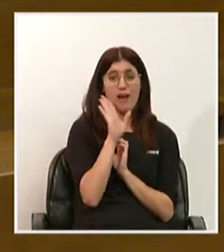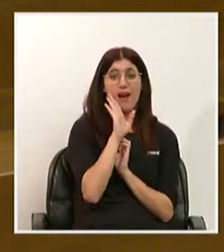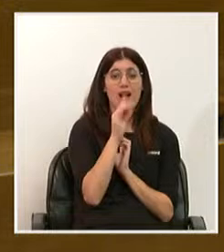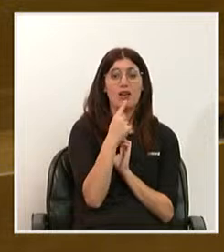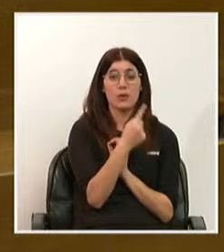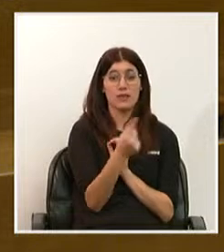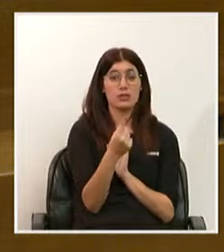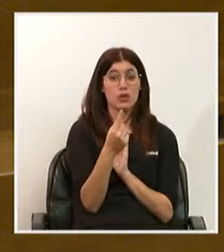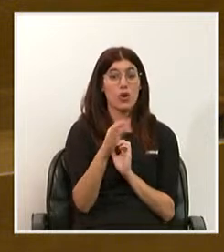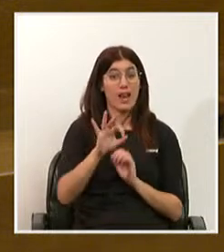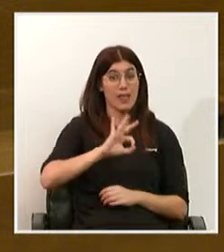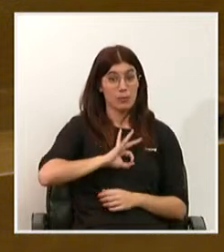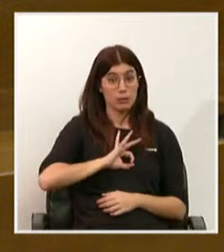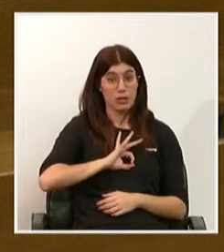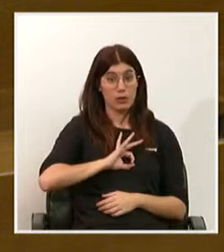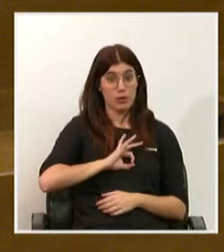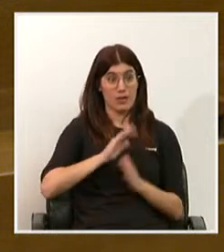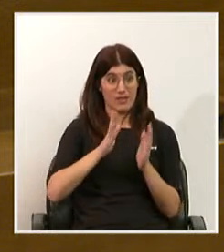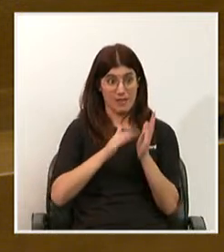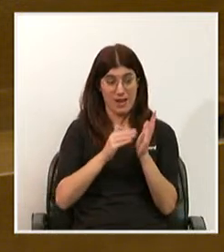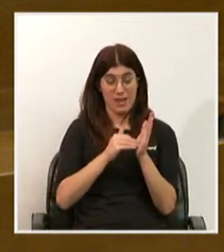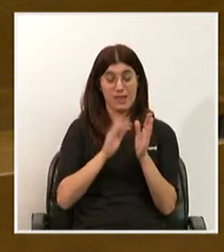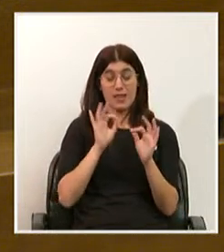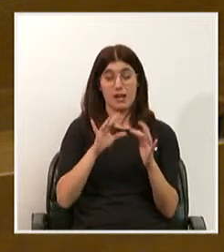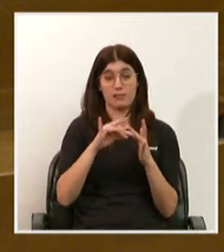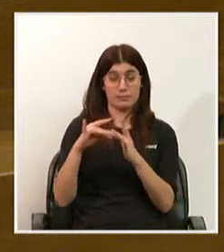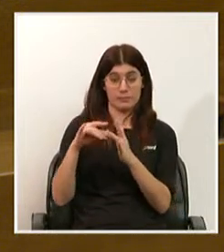la de valencia enada